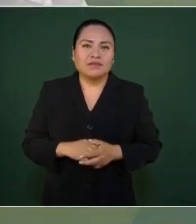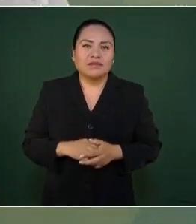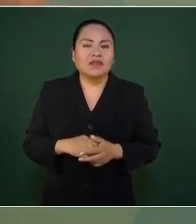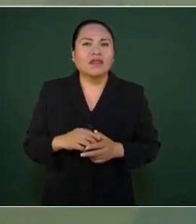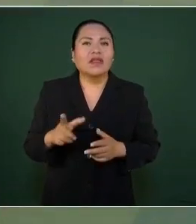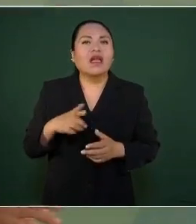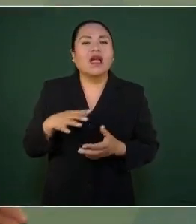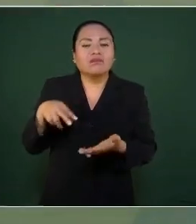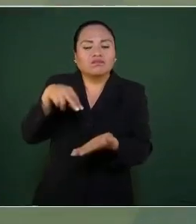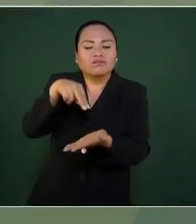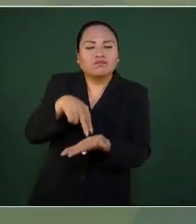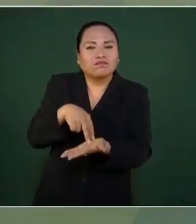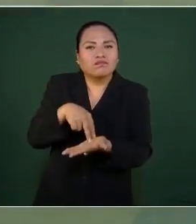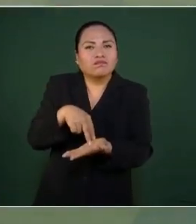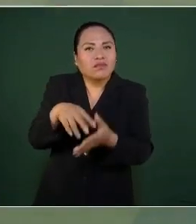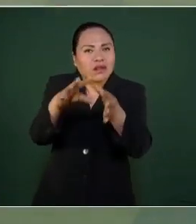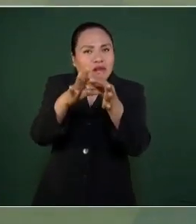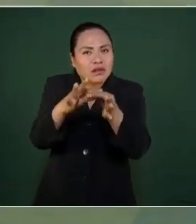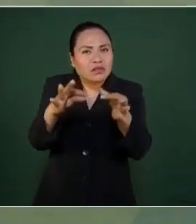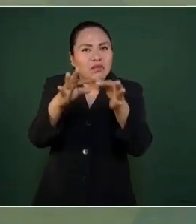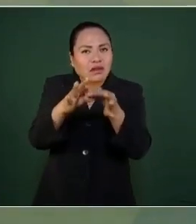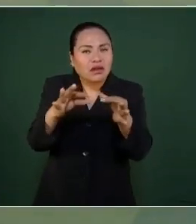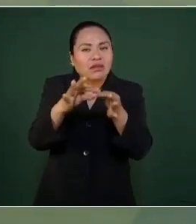va a exponer, estoy seguro